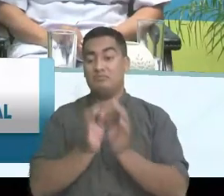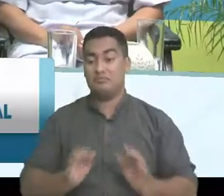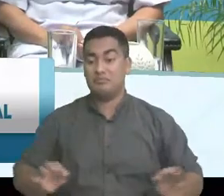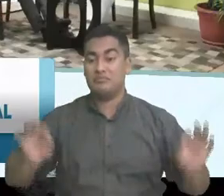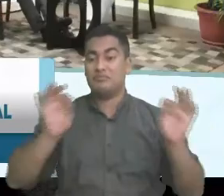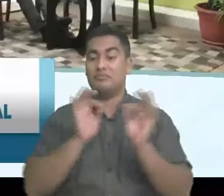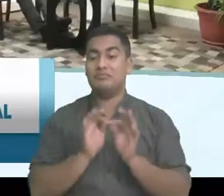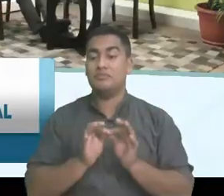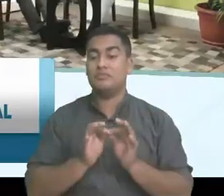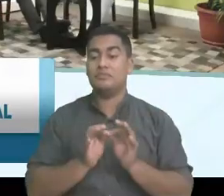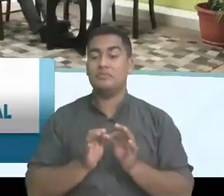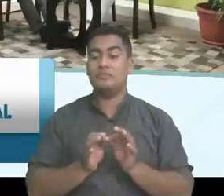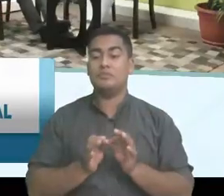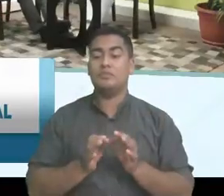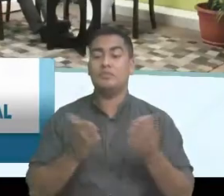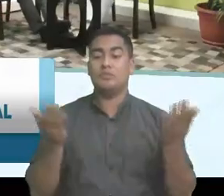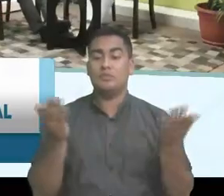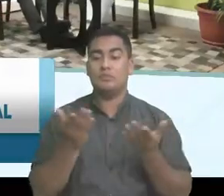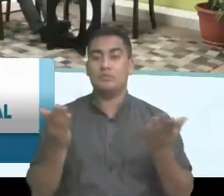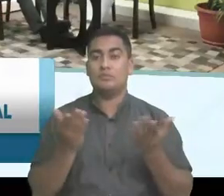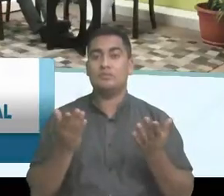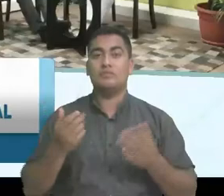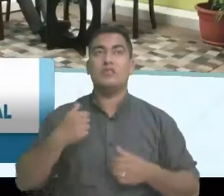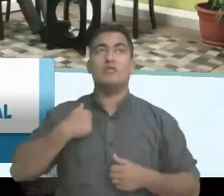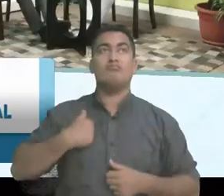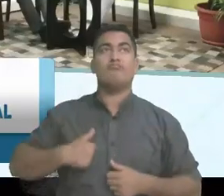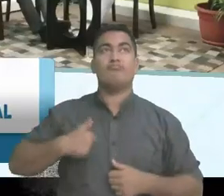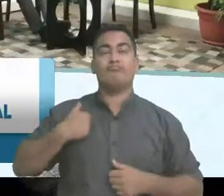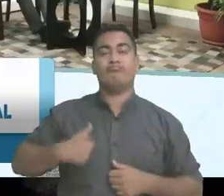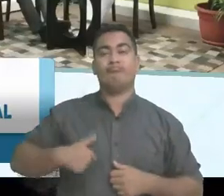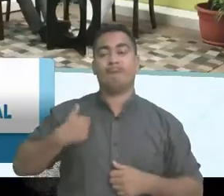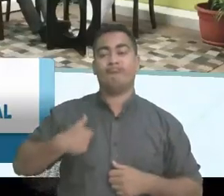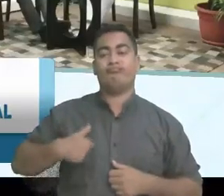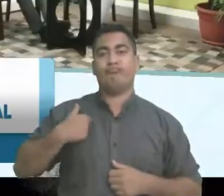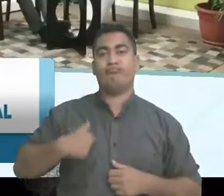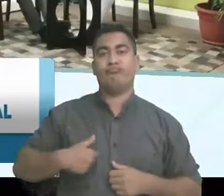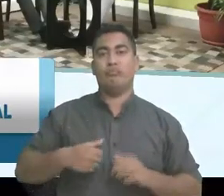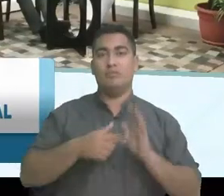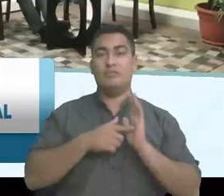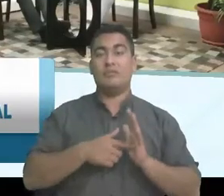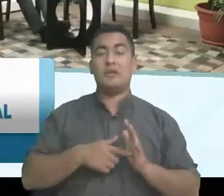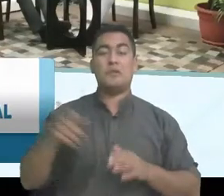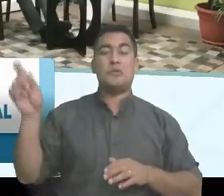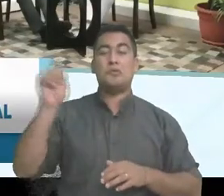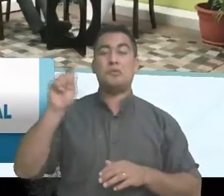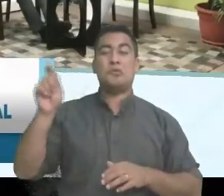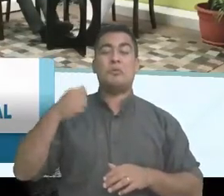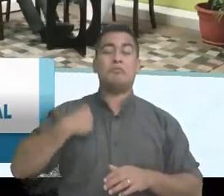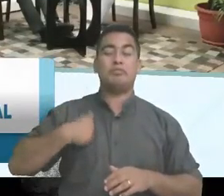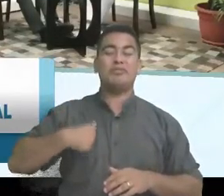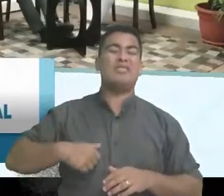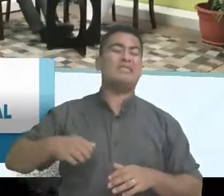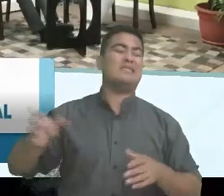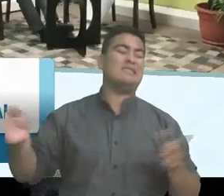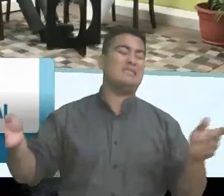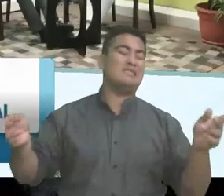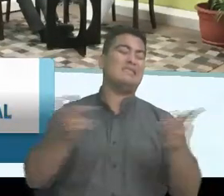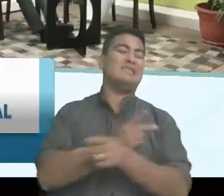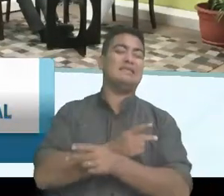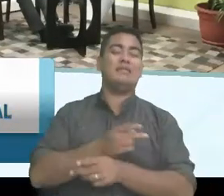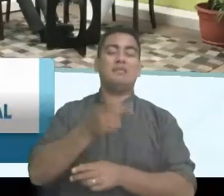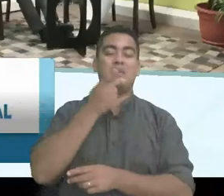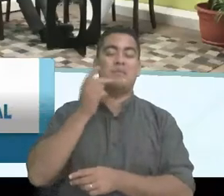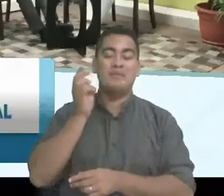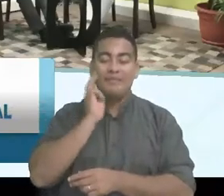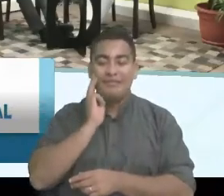énfasis en esto de la diarrea, y no dejarla pasar. Hay personas que, padres de